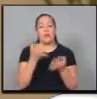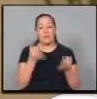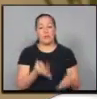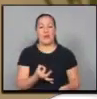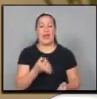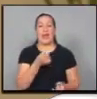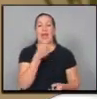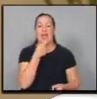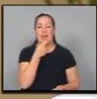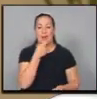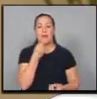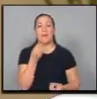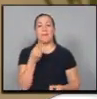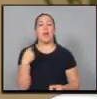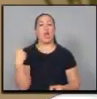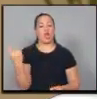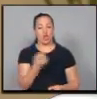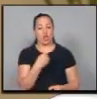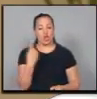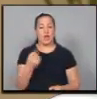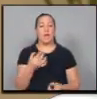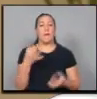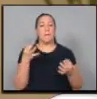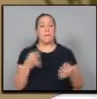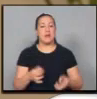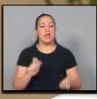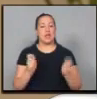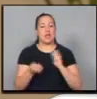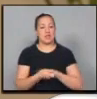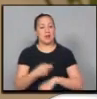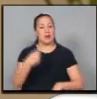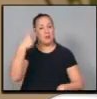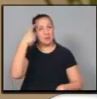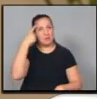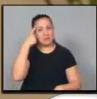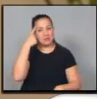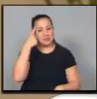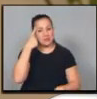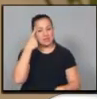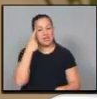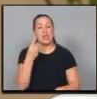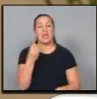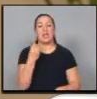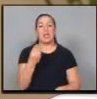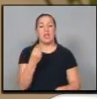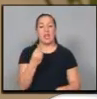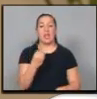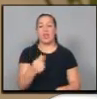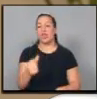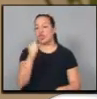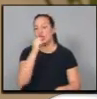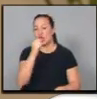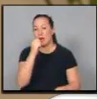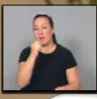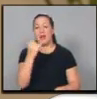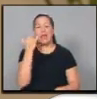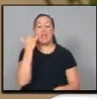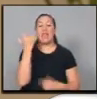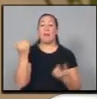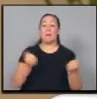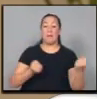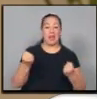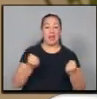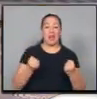Un ejemplo para que todos nos empecemos a civilizar y empecemos a concientizarnos de que tomar alcohol y manejar un auto